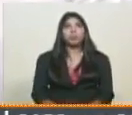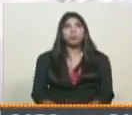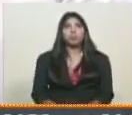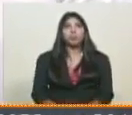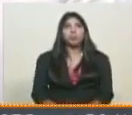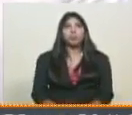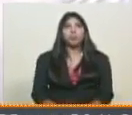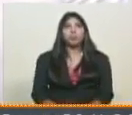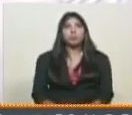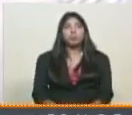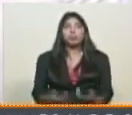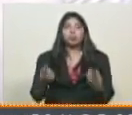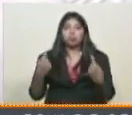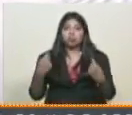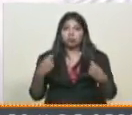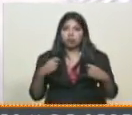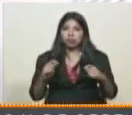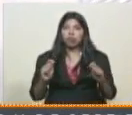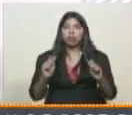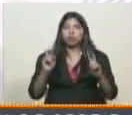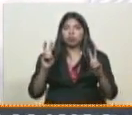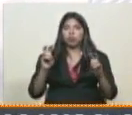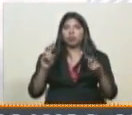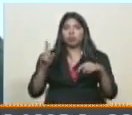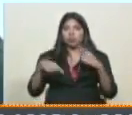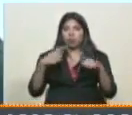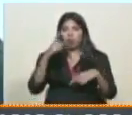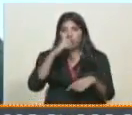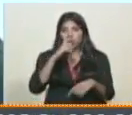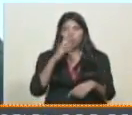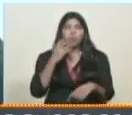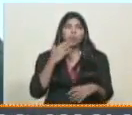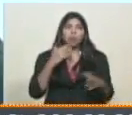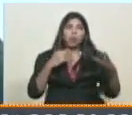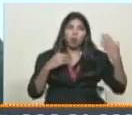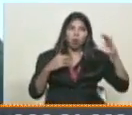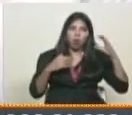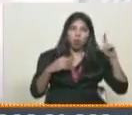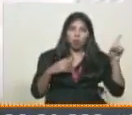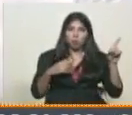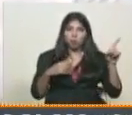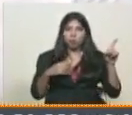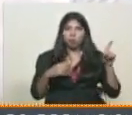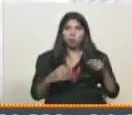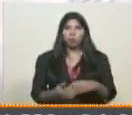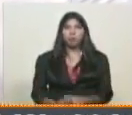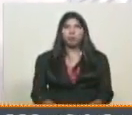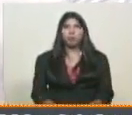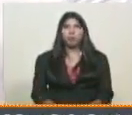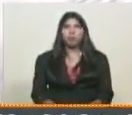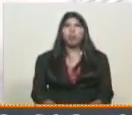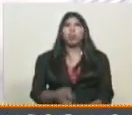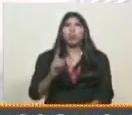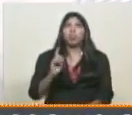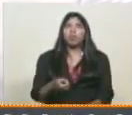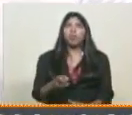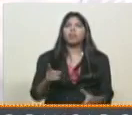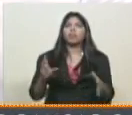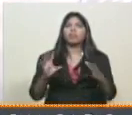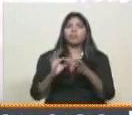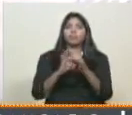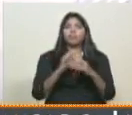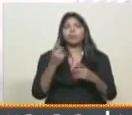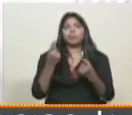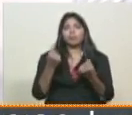por lo menos hasta el año que viene en que habrá nuevamente elecciones en países como colombia y tenemos que jugar permanentemente para abrir económica y